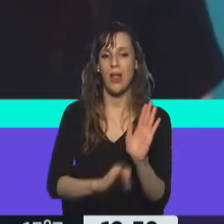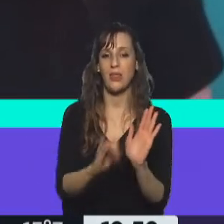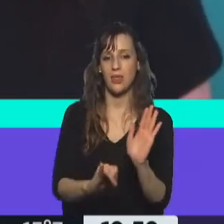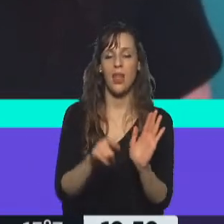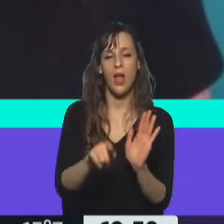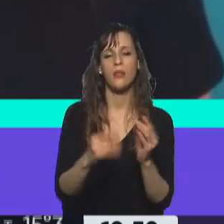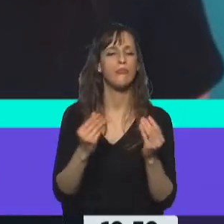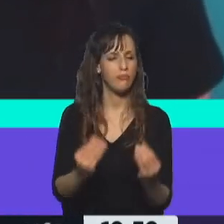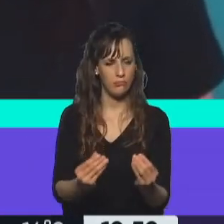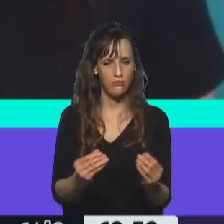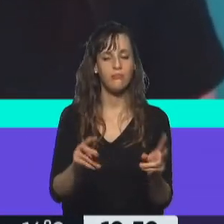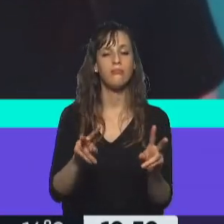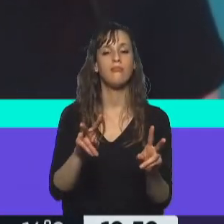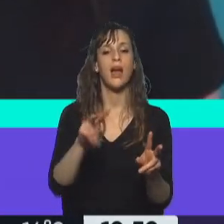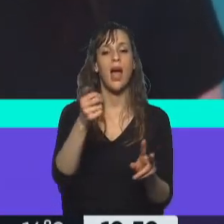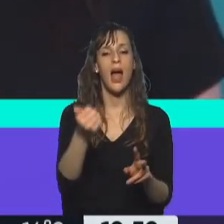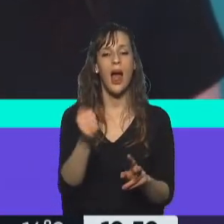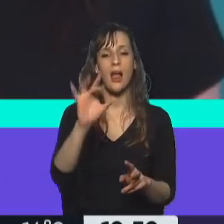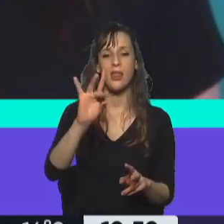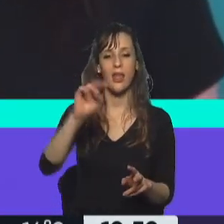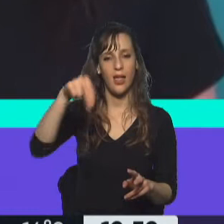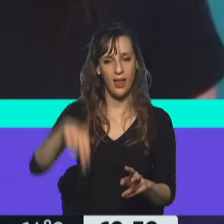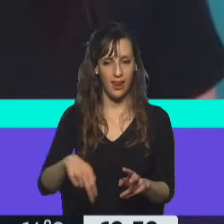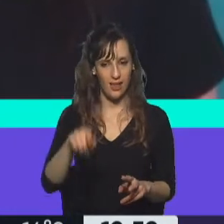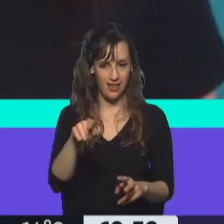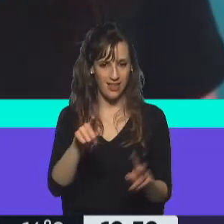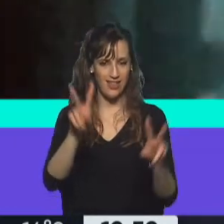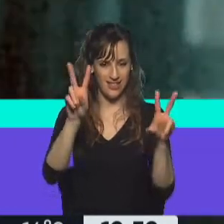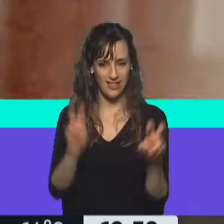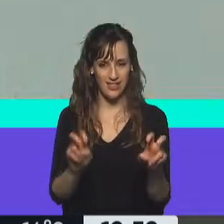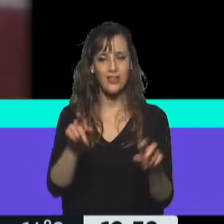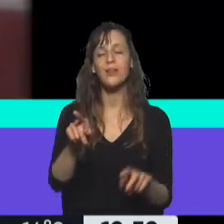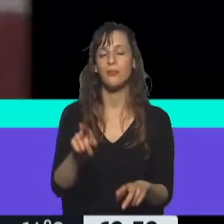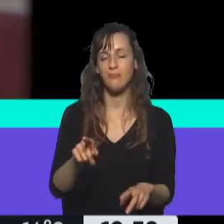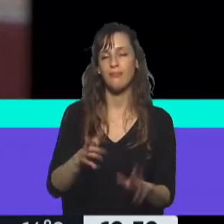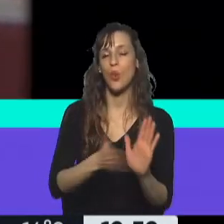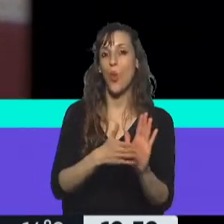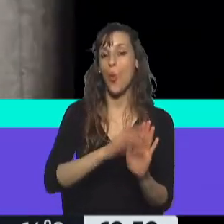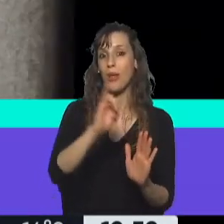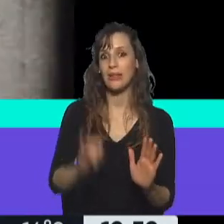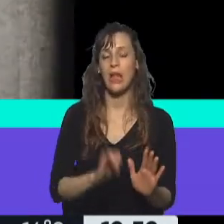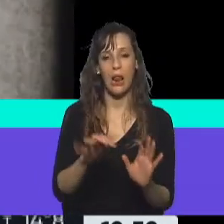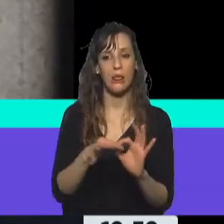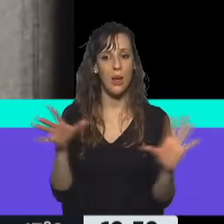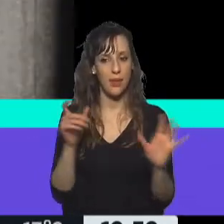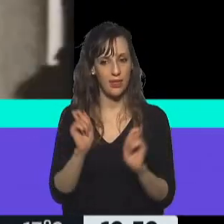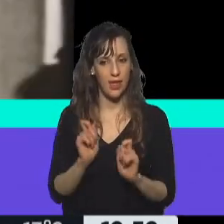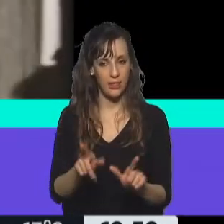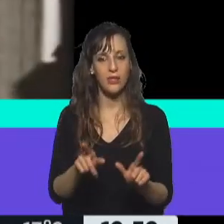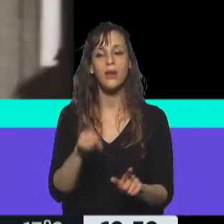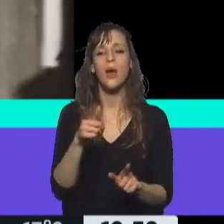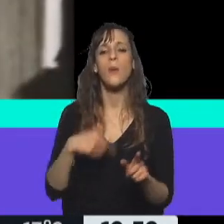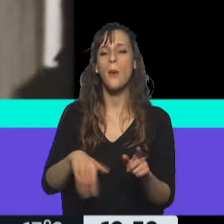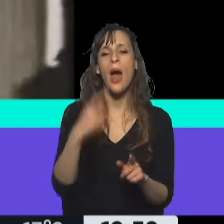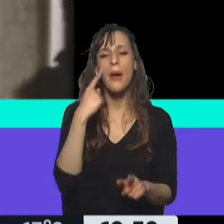es la Asociación de los Directores y Productores del Documental Independiente en Argentina. Y se va a ver un material no valioso,